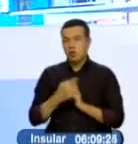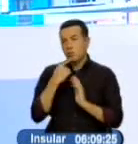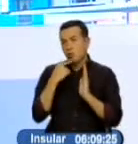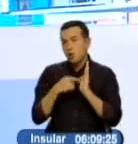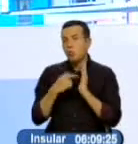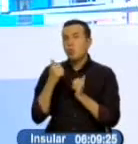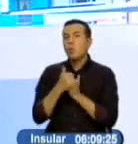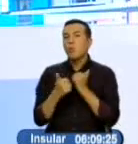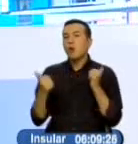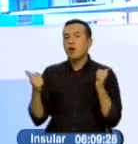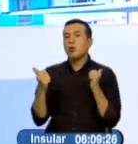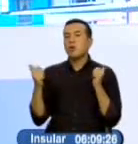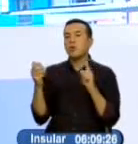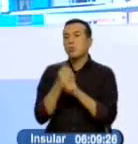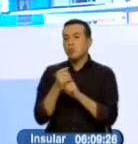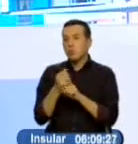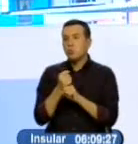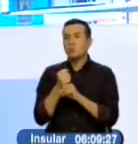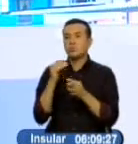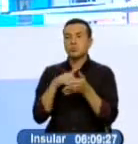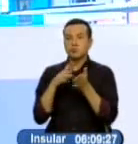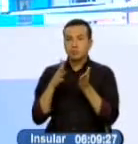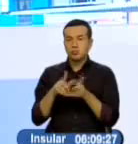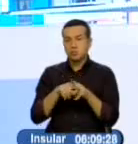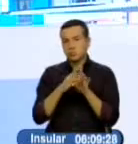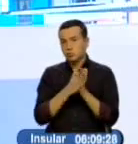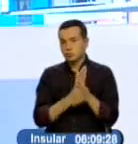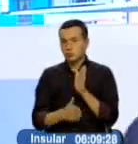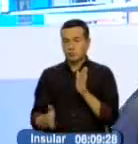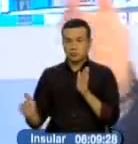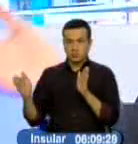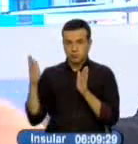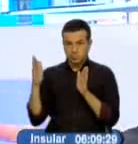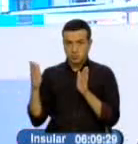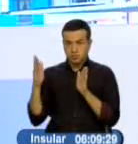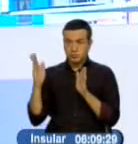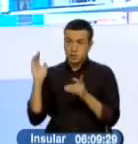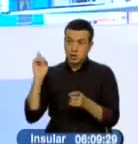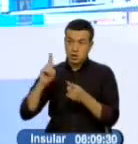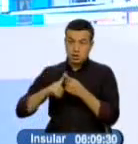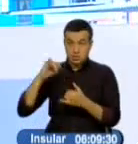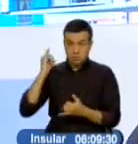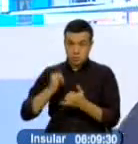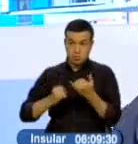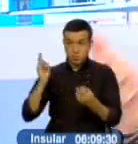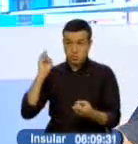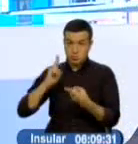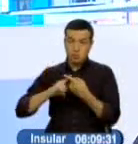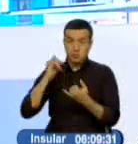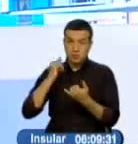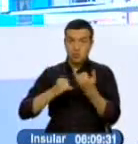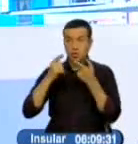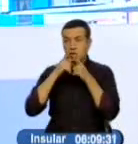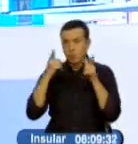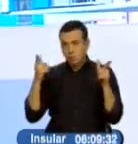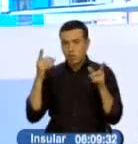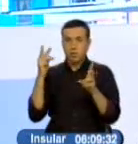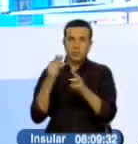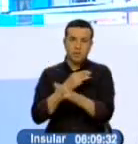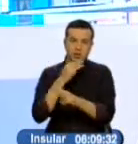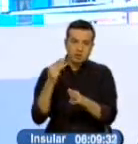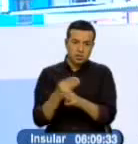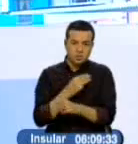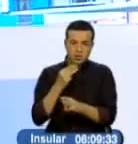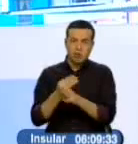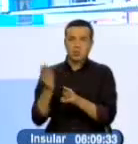los logros que tiene un estudiante al inicio de un periodo escolar y al finalizar el mismo, en lenguaje, en matemáticas,